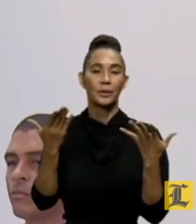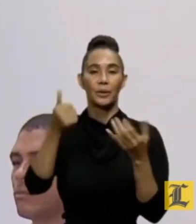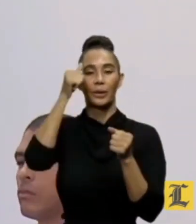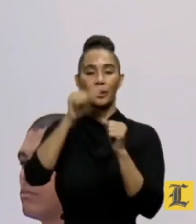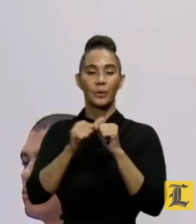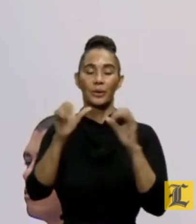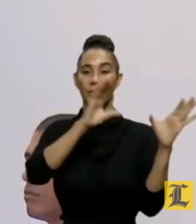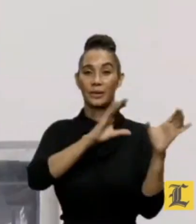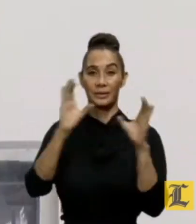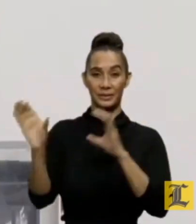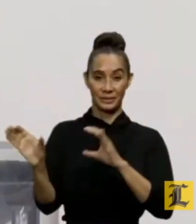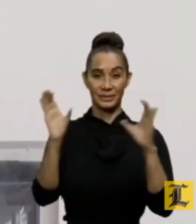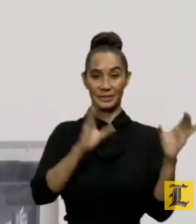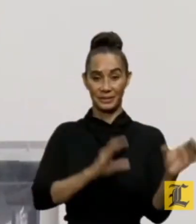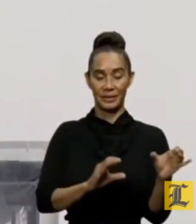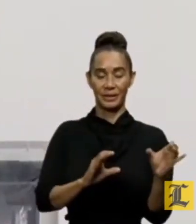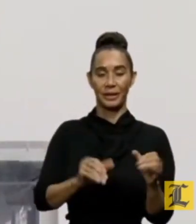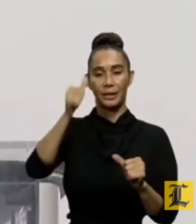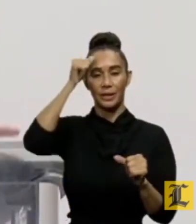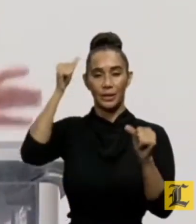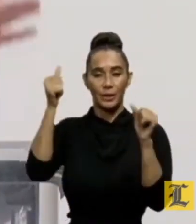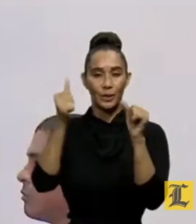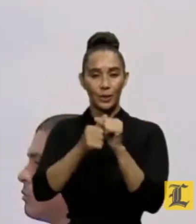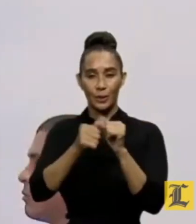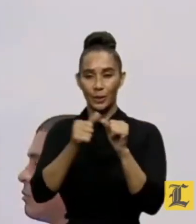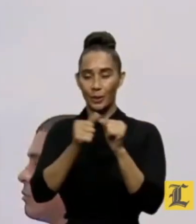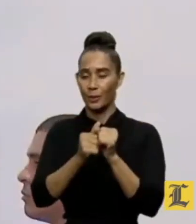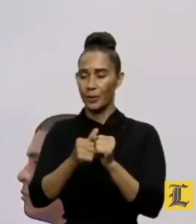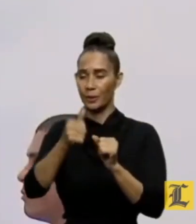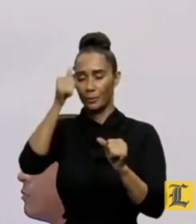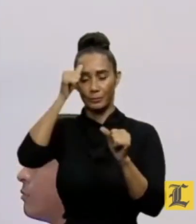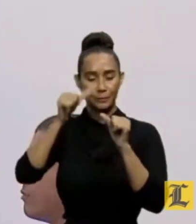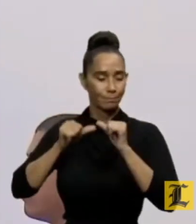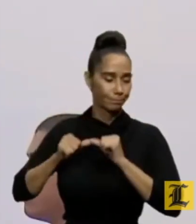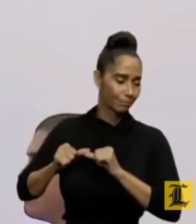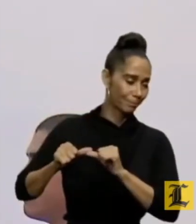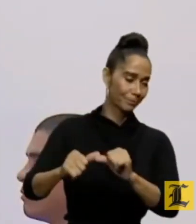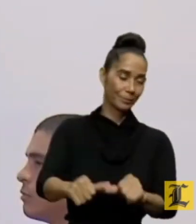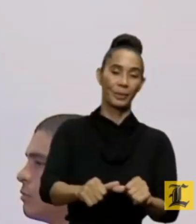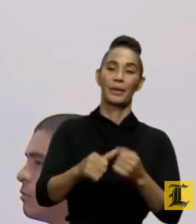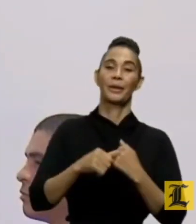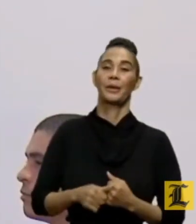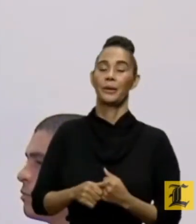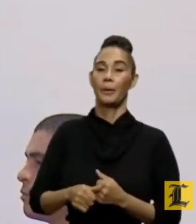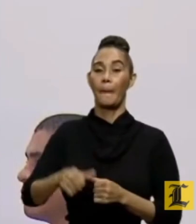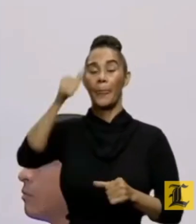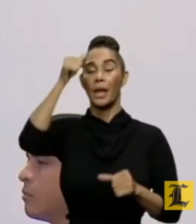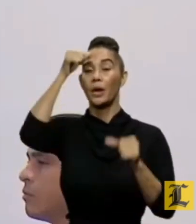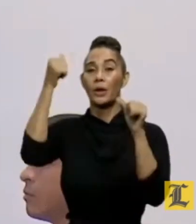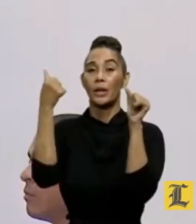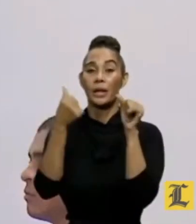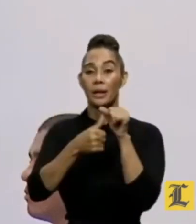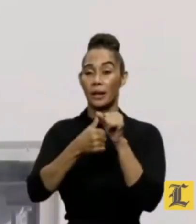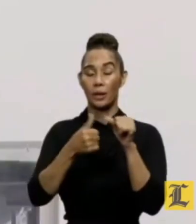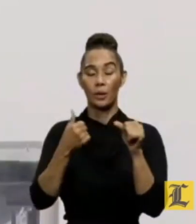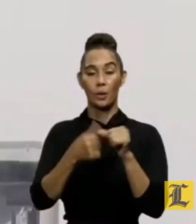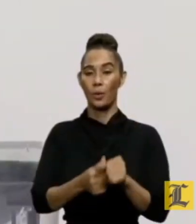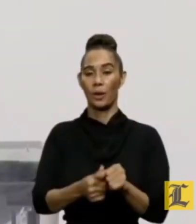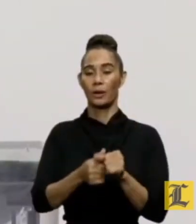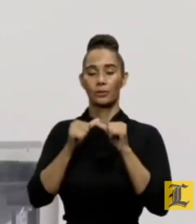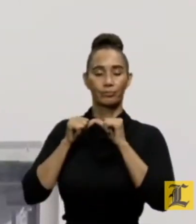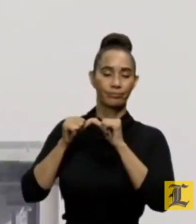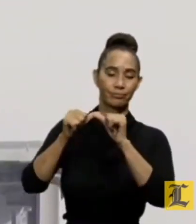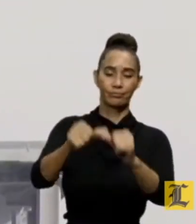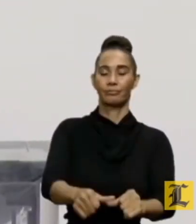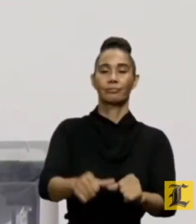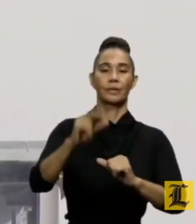recuerdos de Navidad, que son recuerdos imborrables en nuestra historia, que son recuerdos